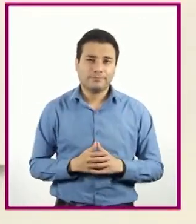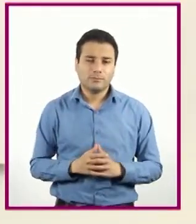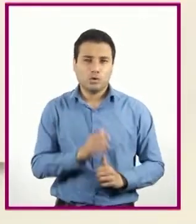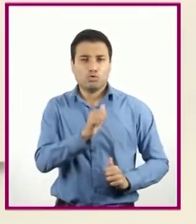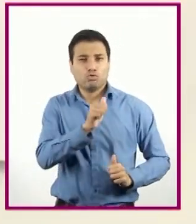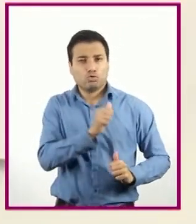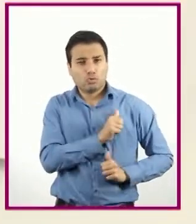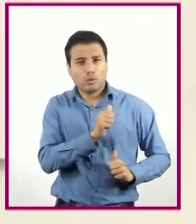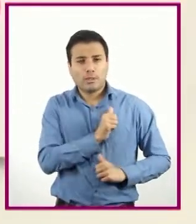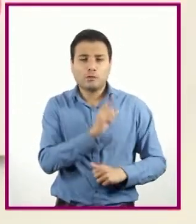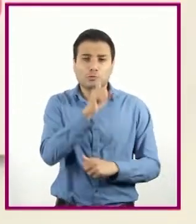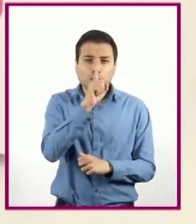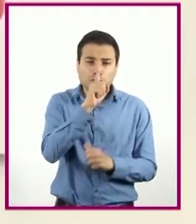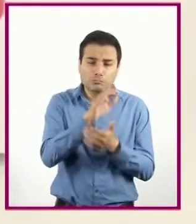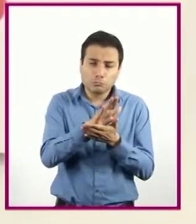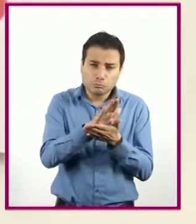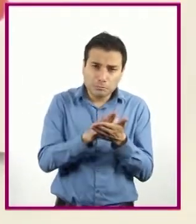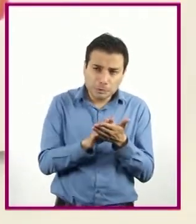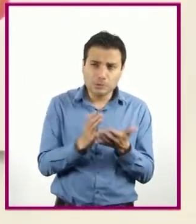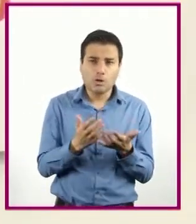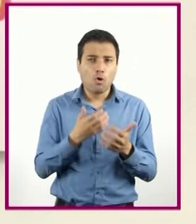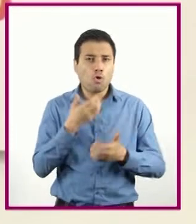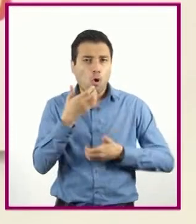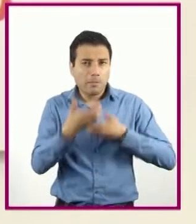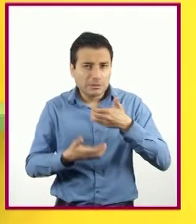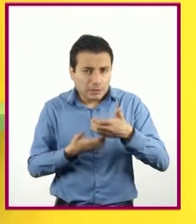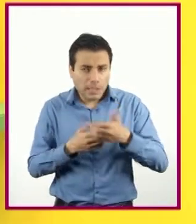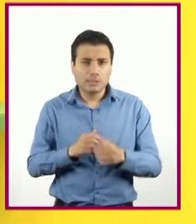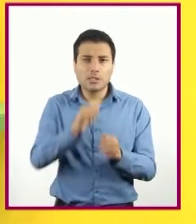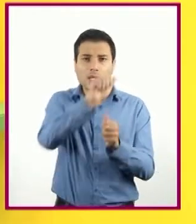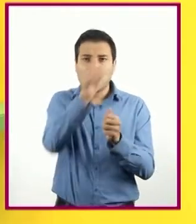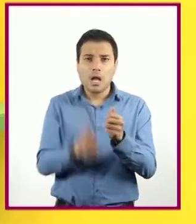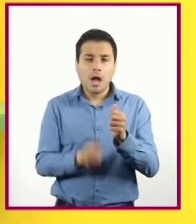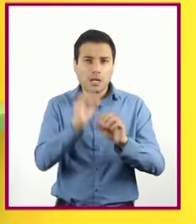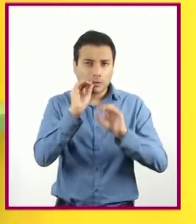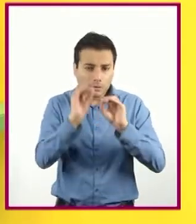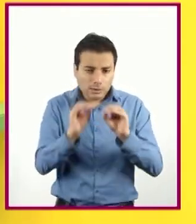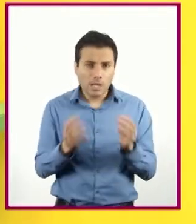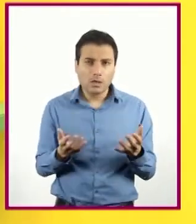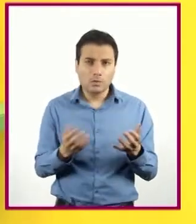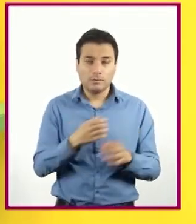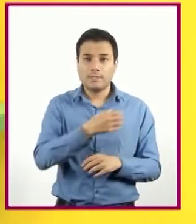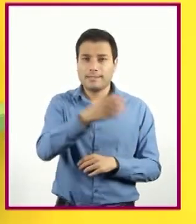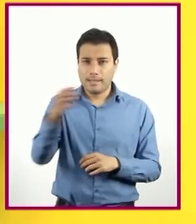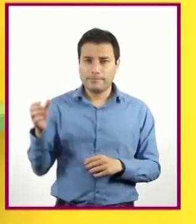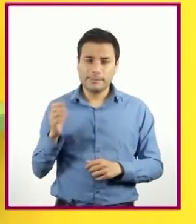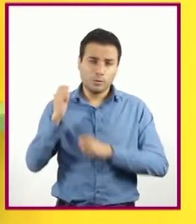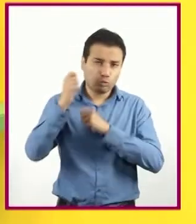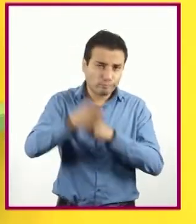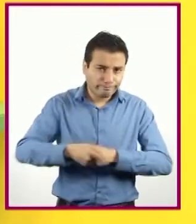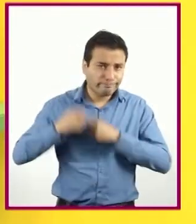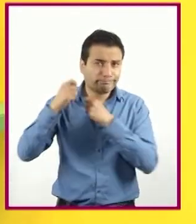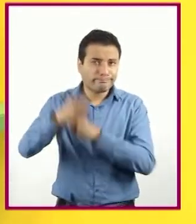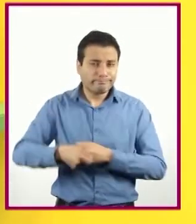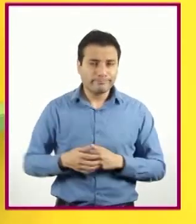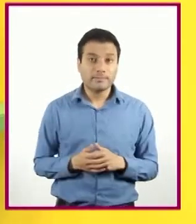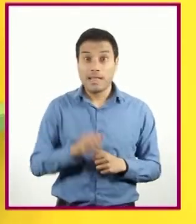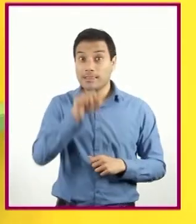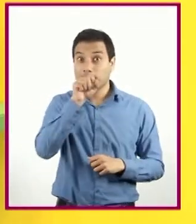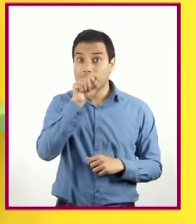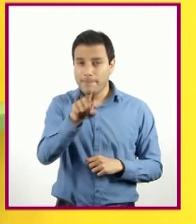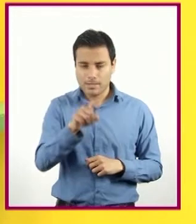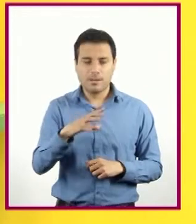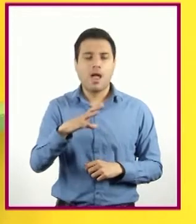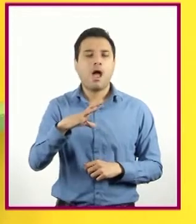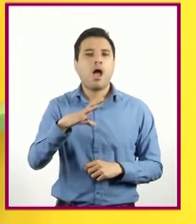Guerreros de bajo rango, comerciantes, artesanos y campesinos. También se